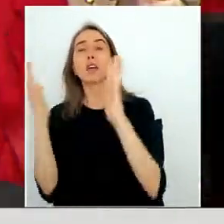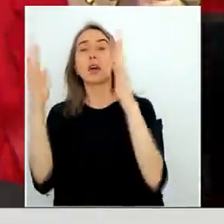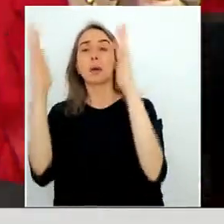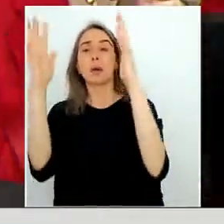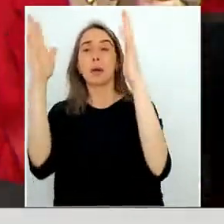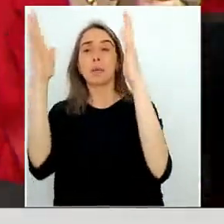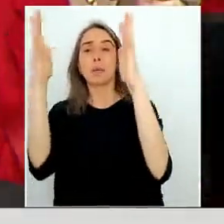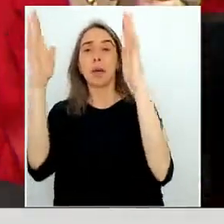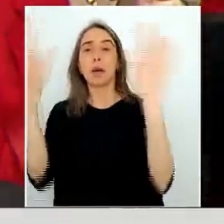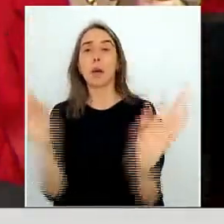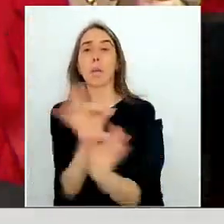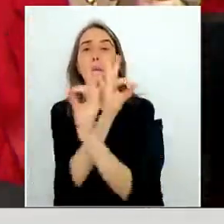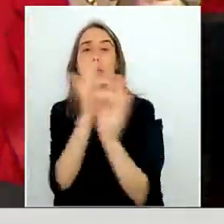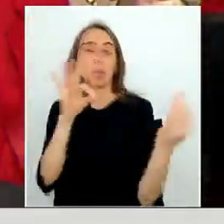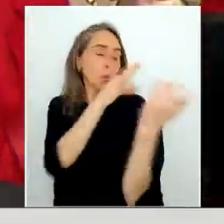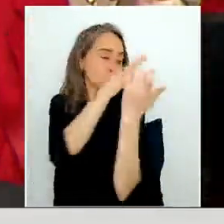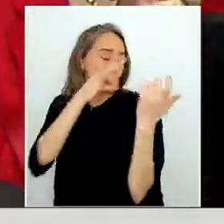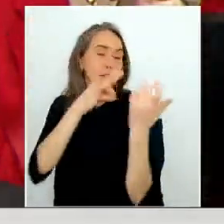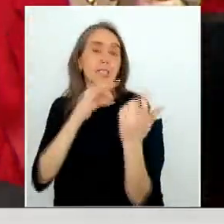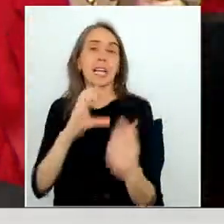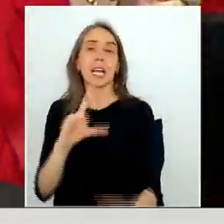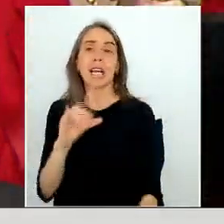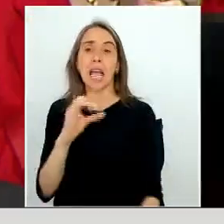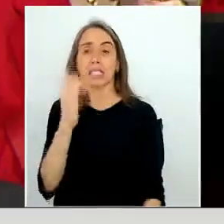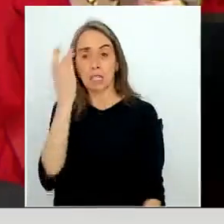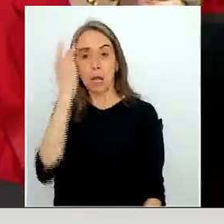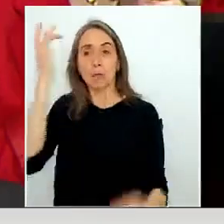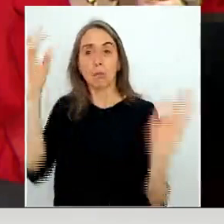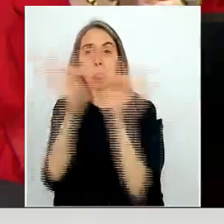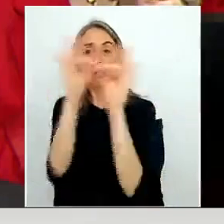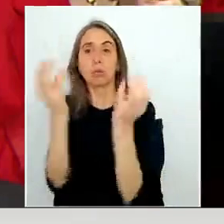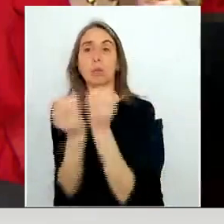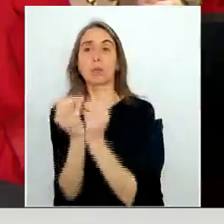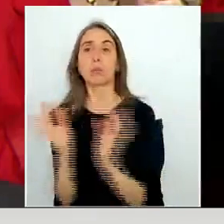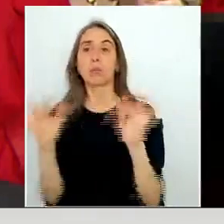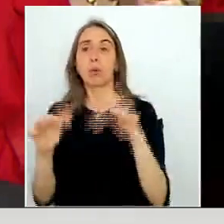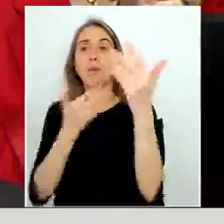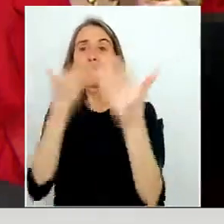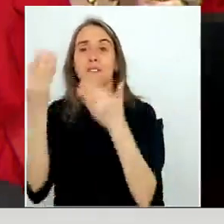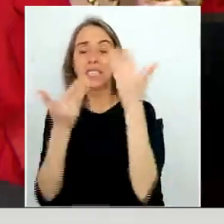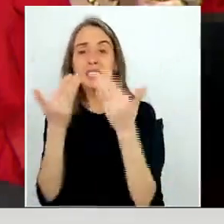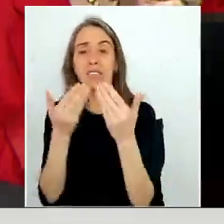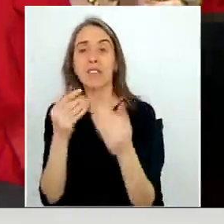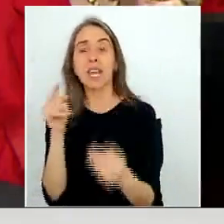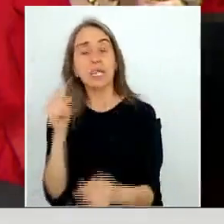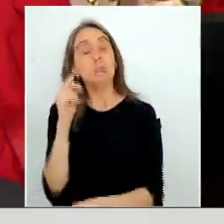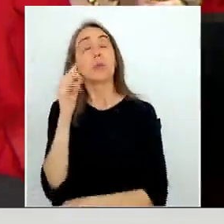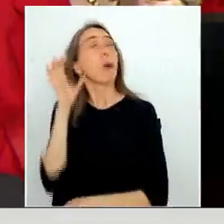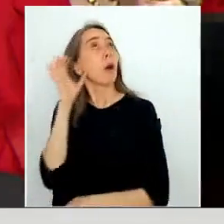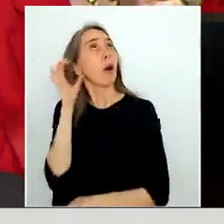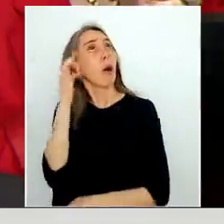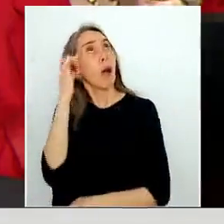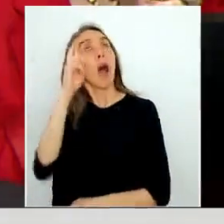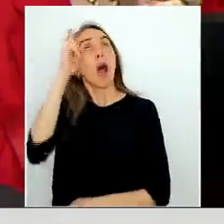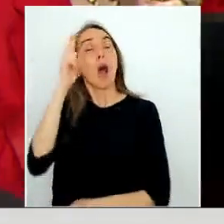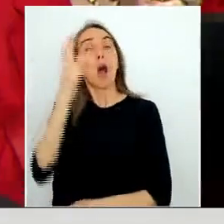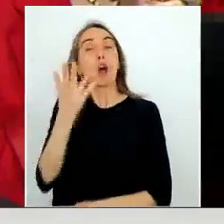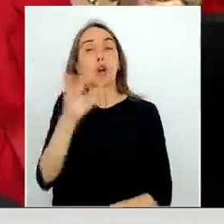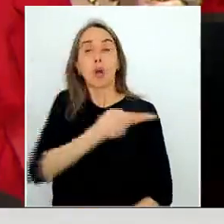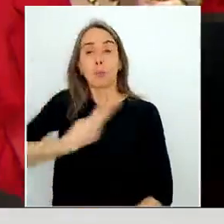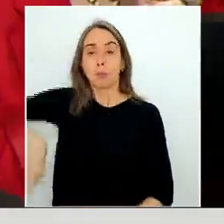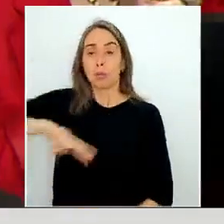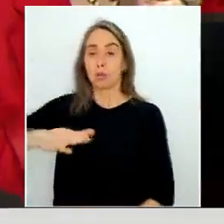música clásica la música docta en una actividad masiva eso nos hace reflexionar Cómo nuestro pueblo